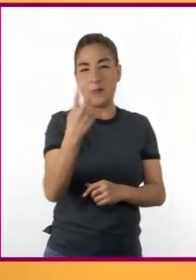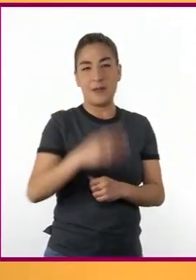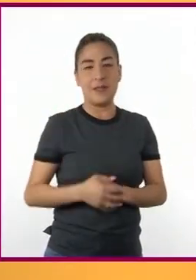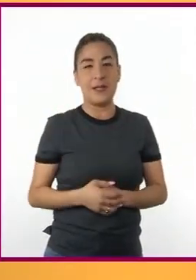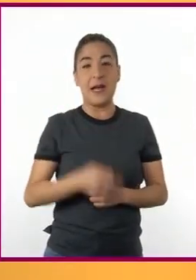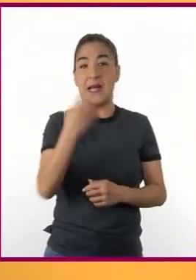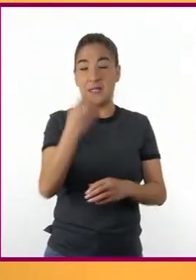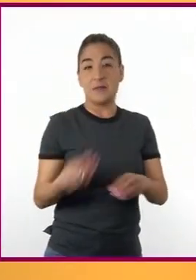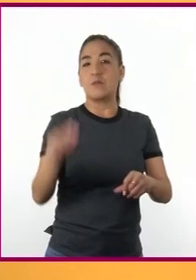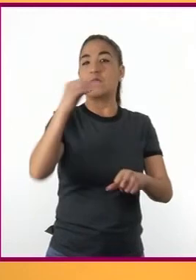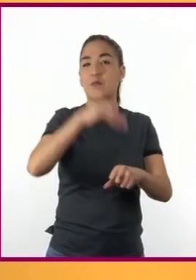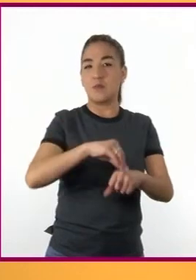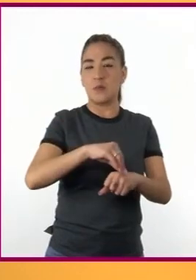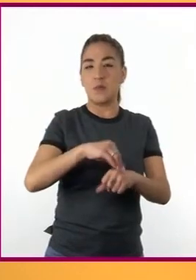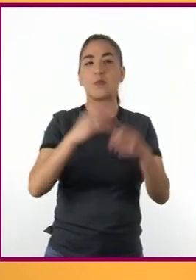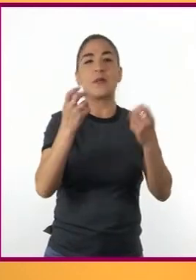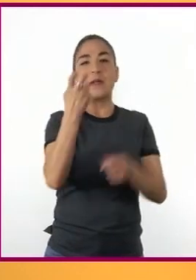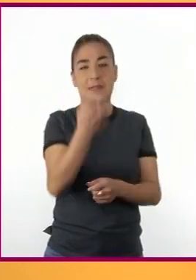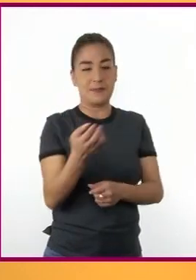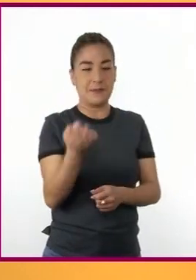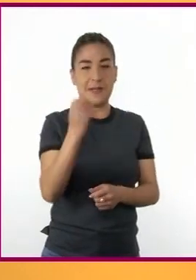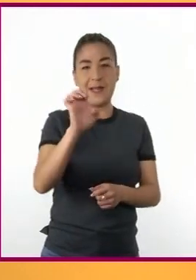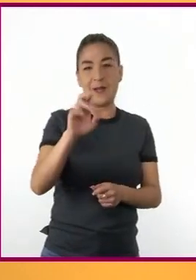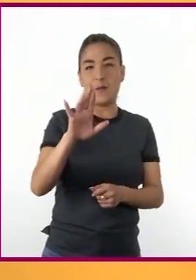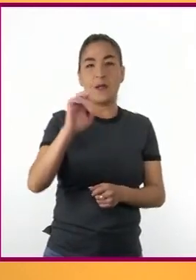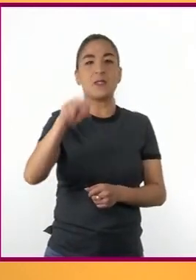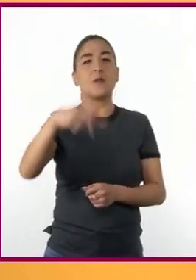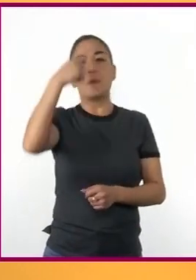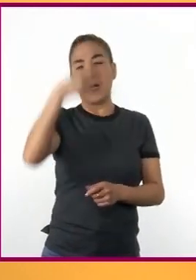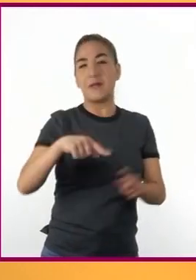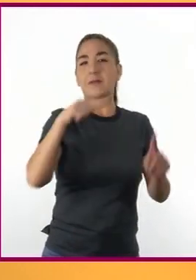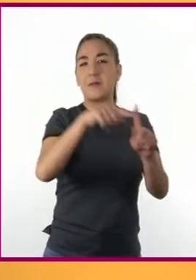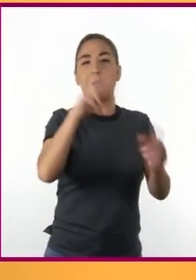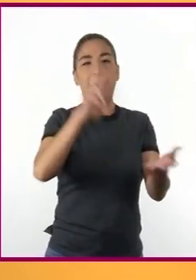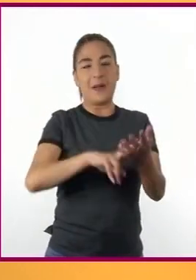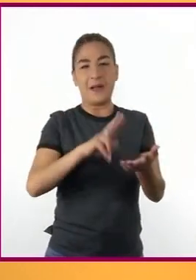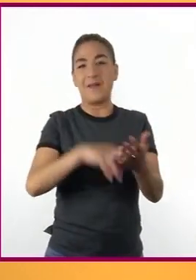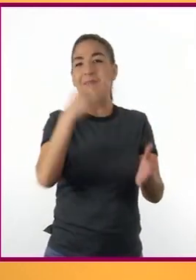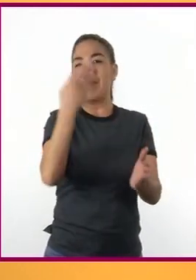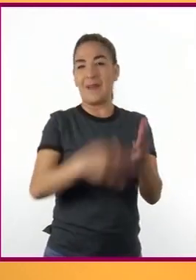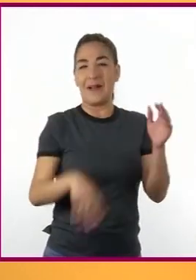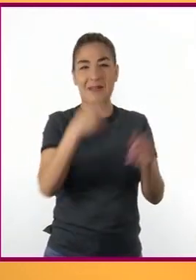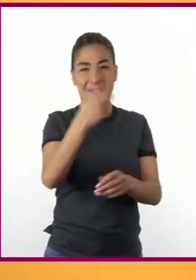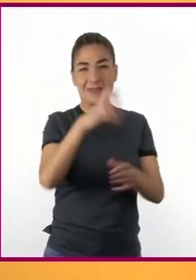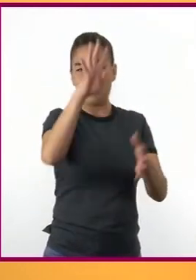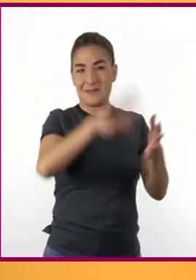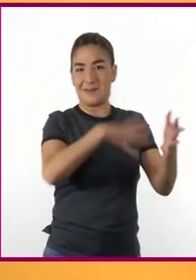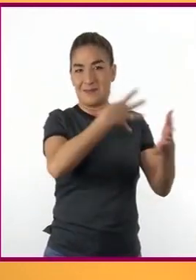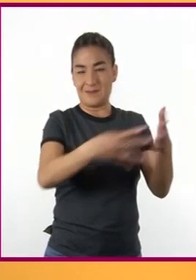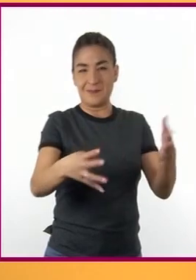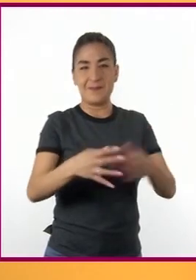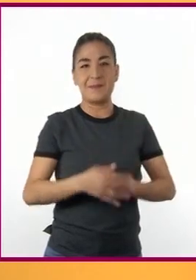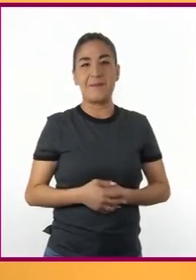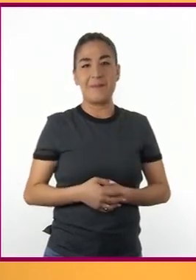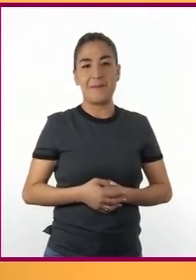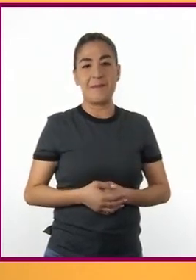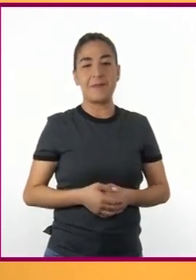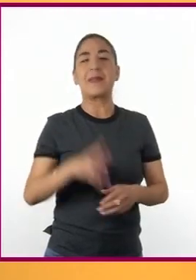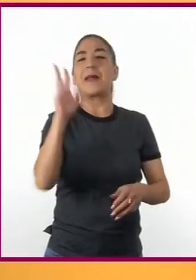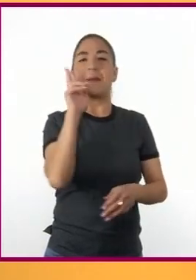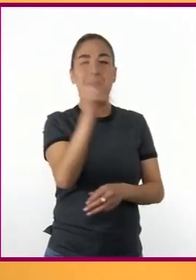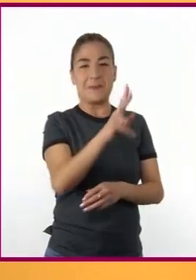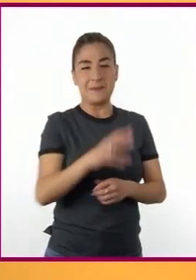queda aplicar esta ecuación para determinar los valores faltantes en la tabla inicial. Vamos a hacerlo.